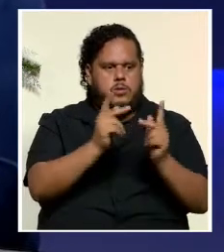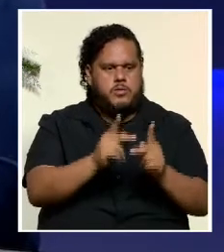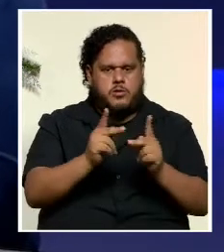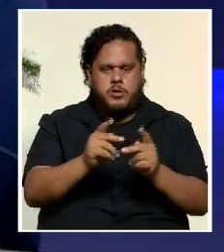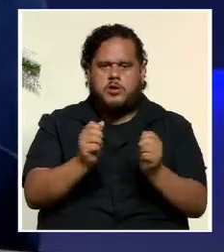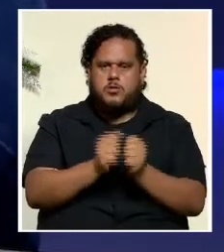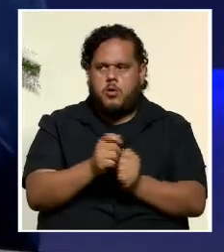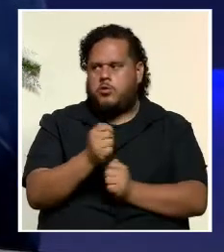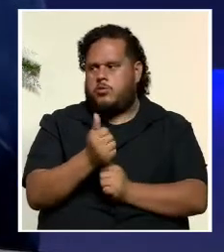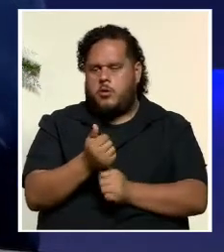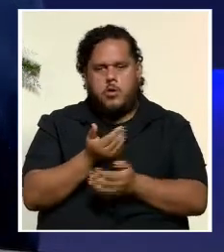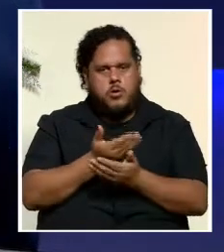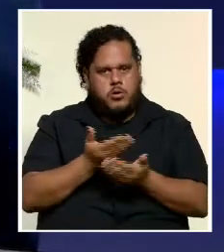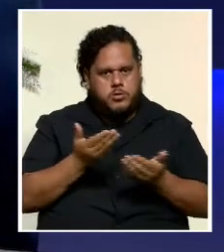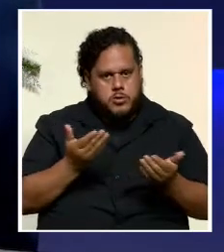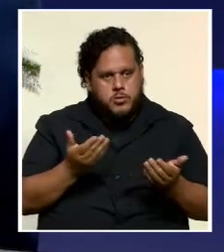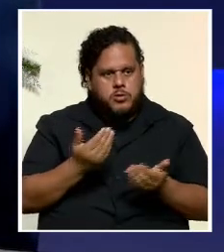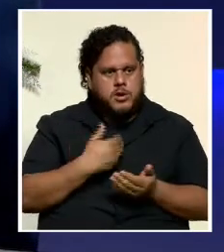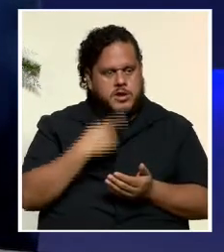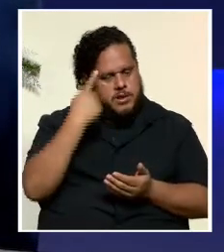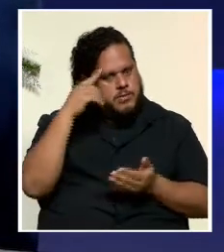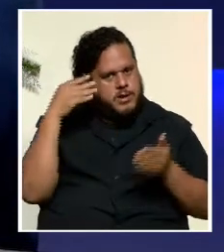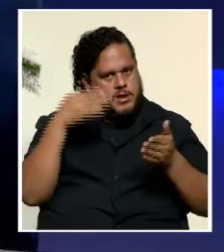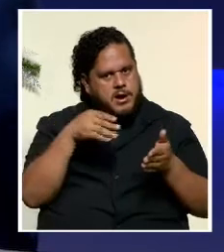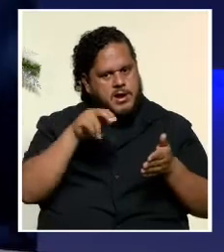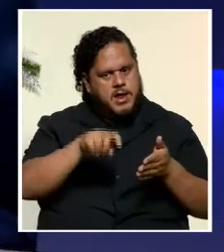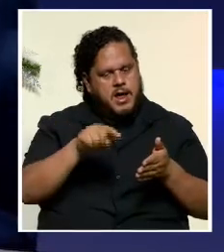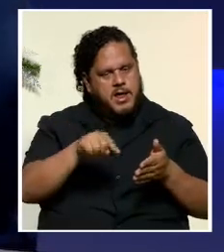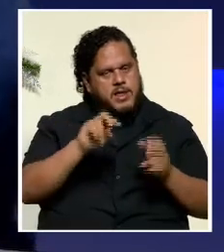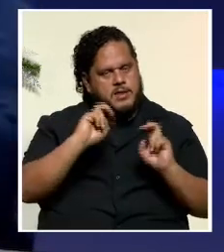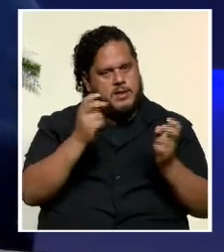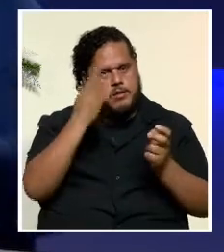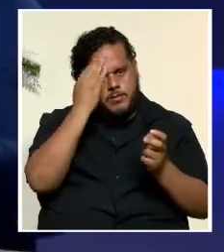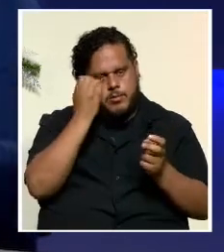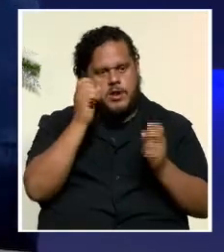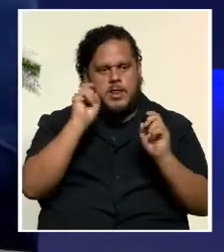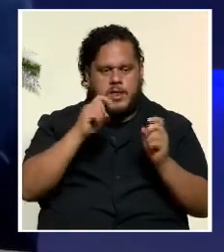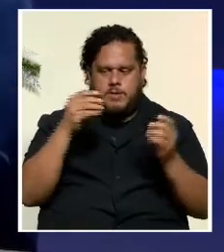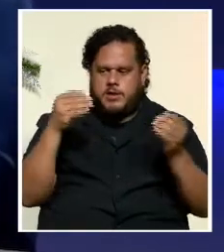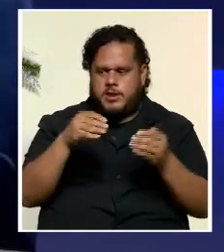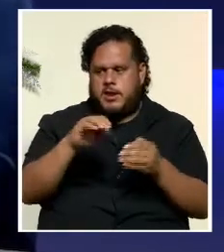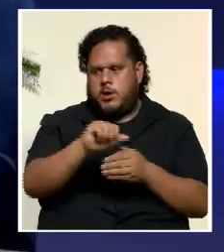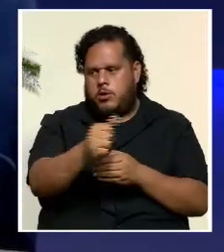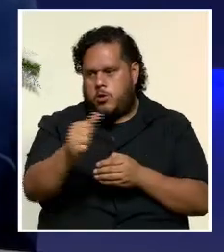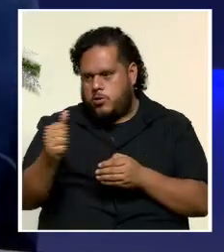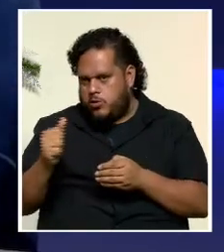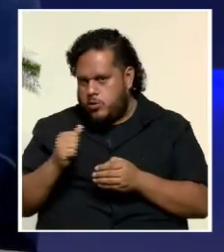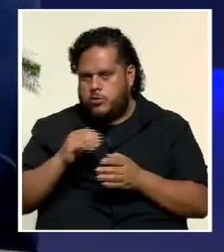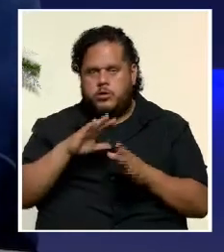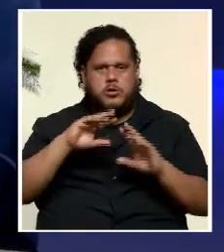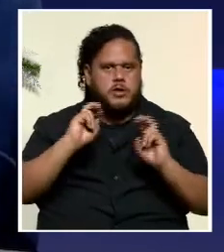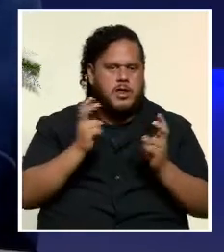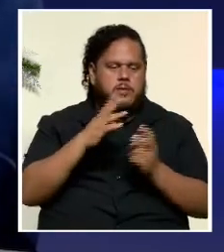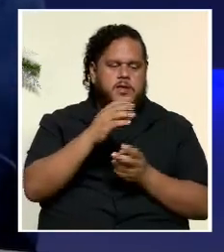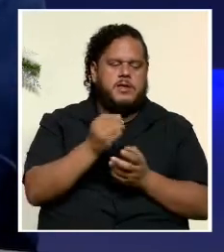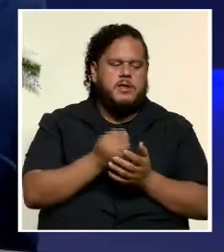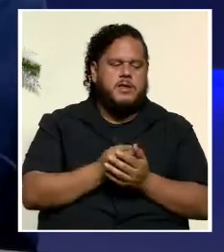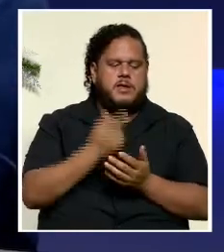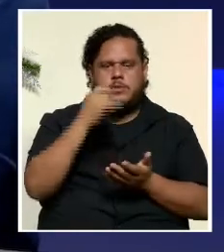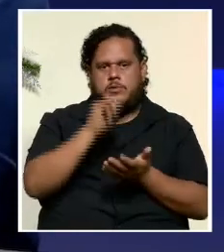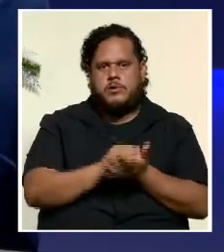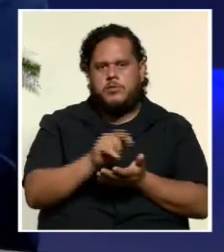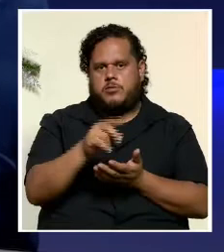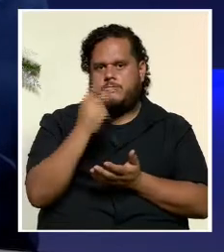que tiene para dedicarle a ese tema, porque tiene que atender todos los demás temas. Y por eso es que